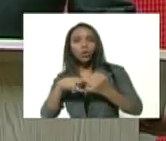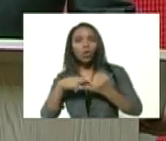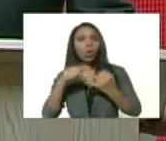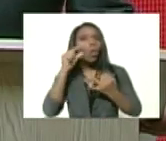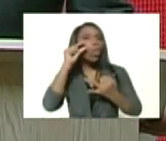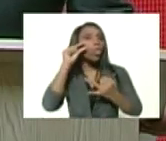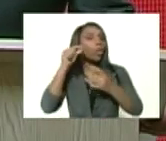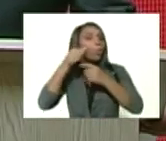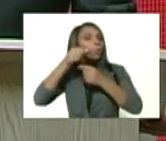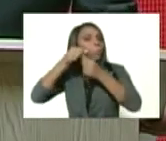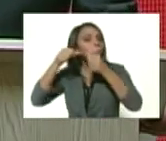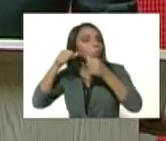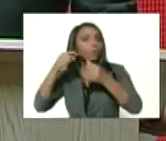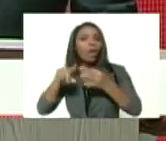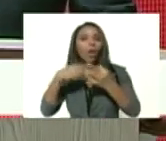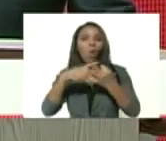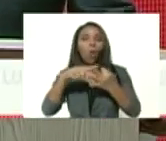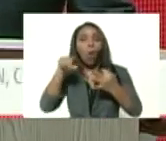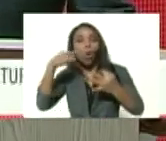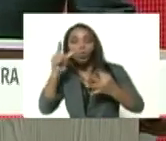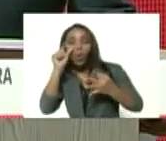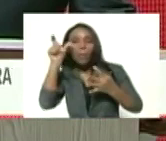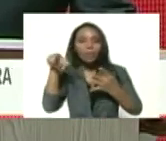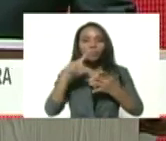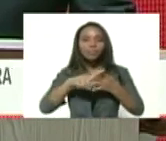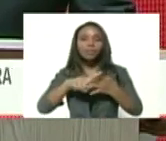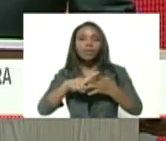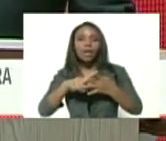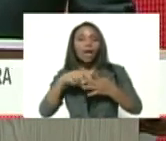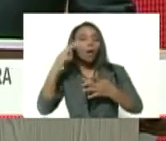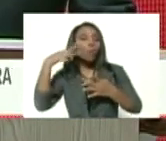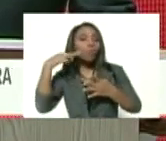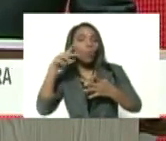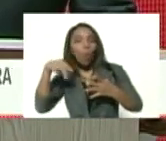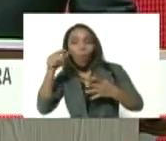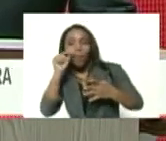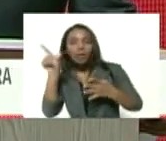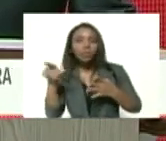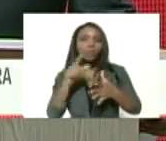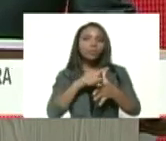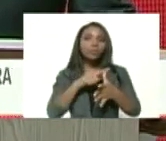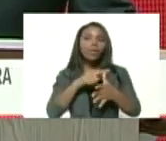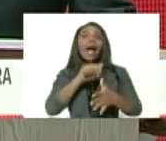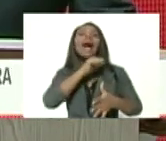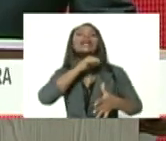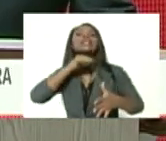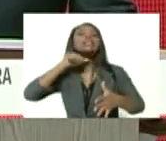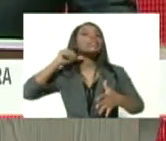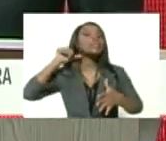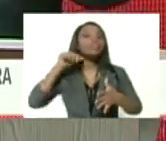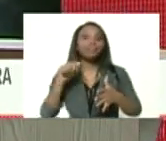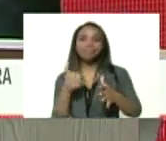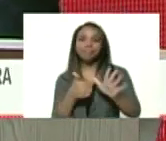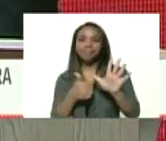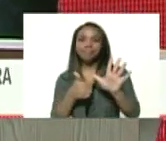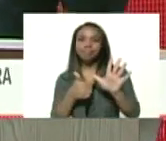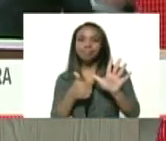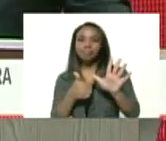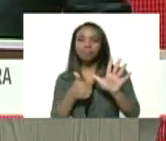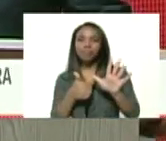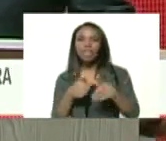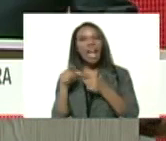a Stalin González, a Luis Aquiles Moreno, a Henry Ramos Alup, si